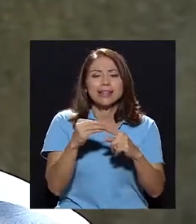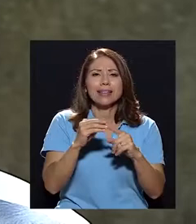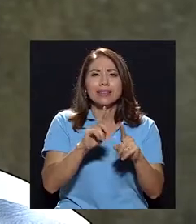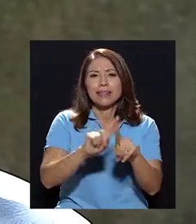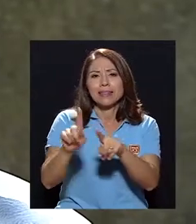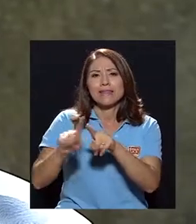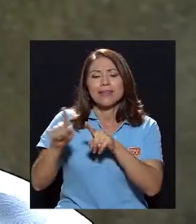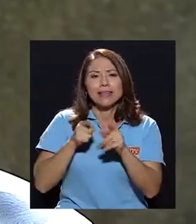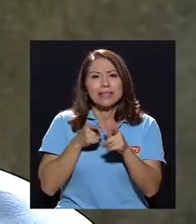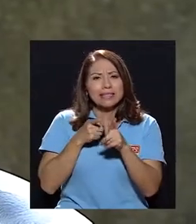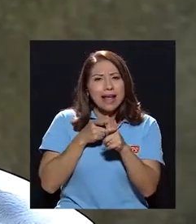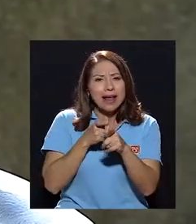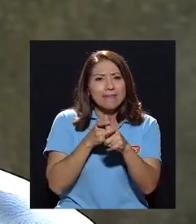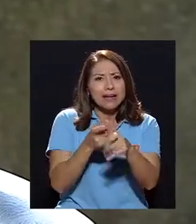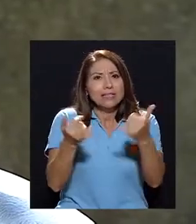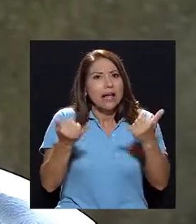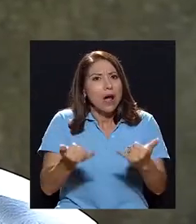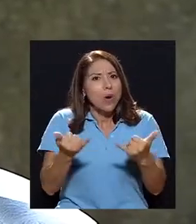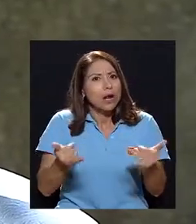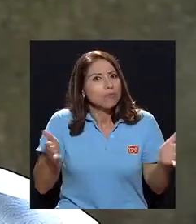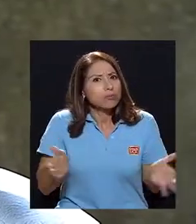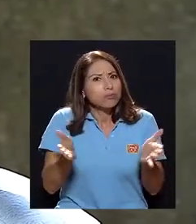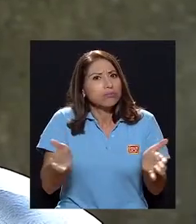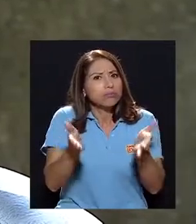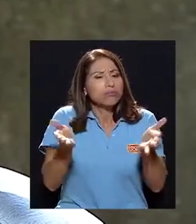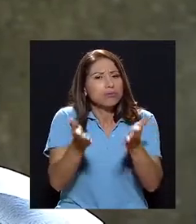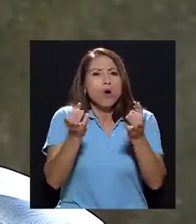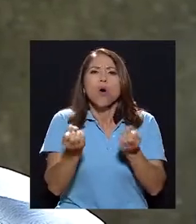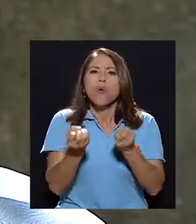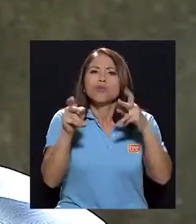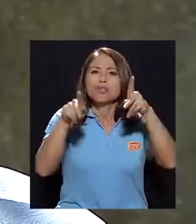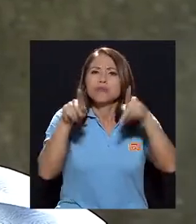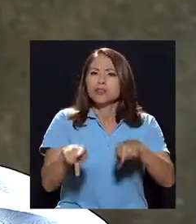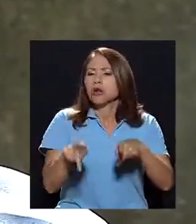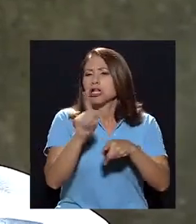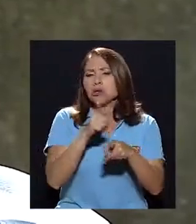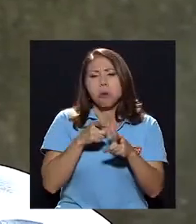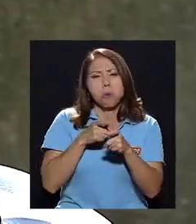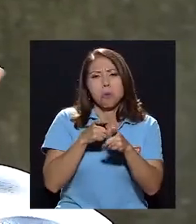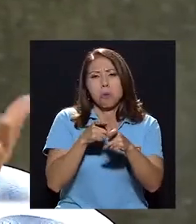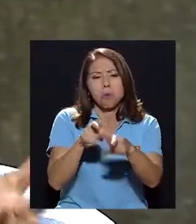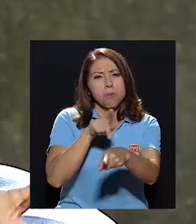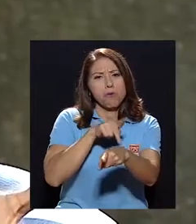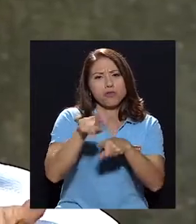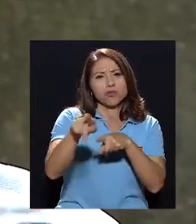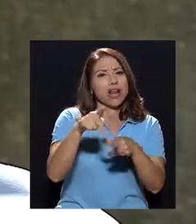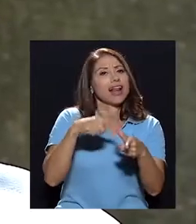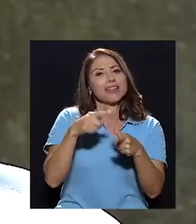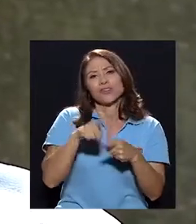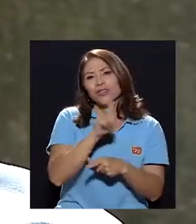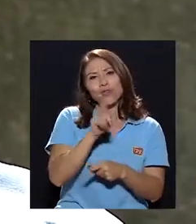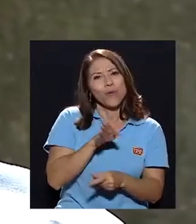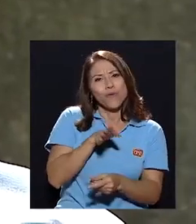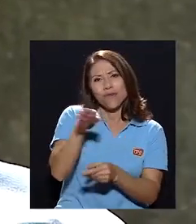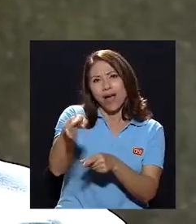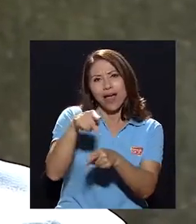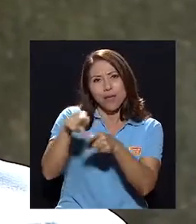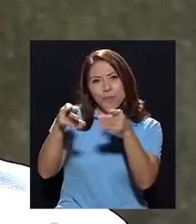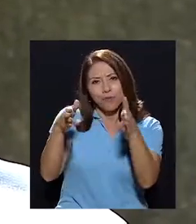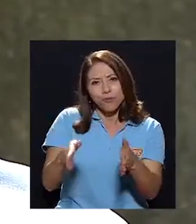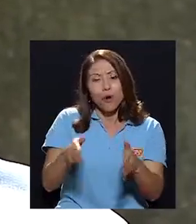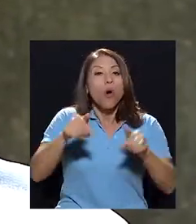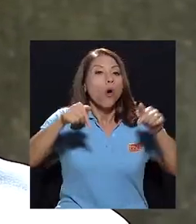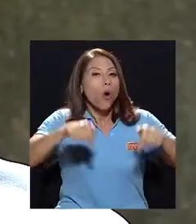Las personas lo hacen muchas veces de manera no profesional, entonces no van necesariamente a donde un profesional. El día de